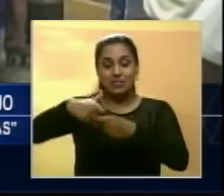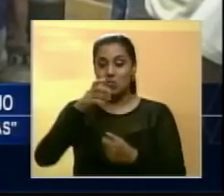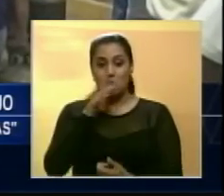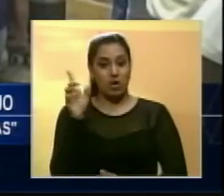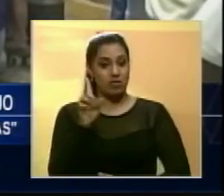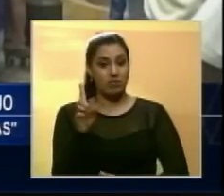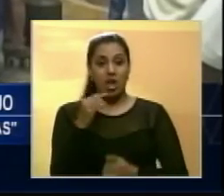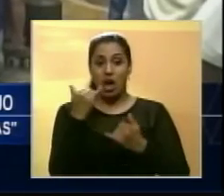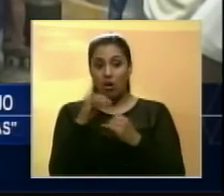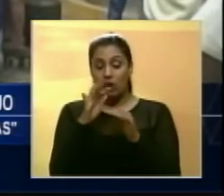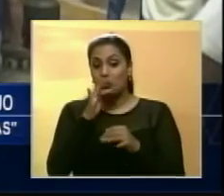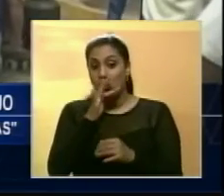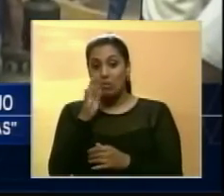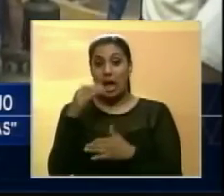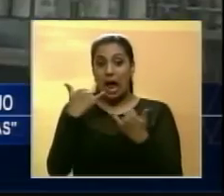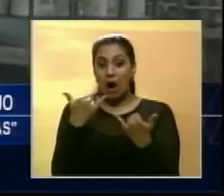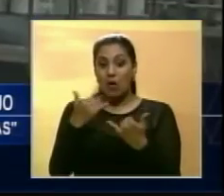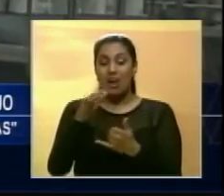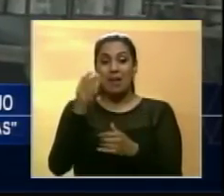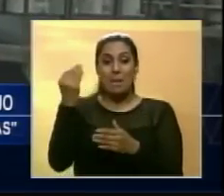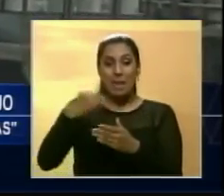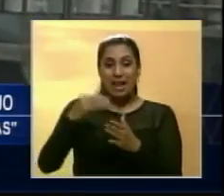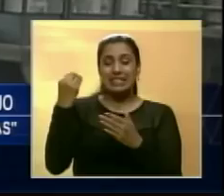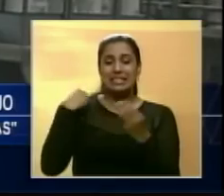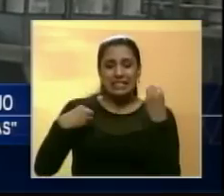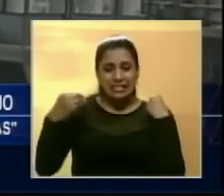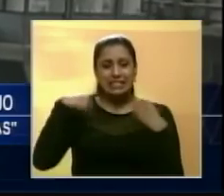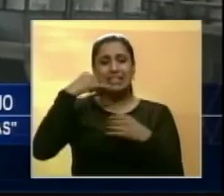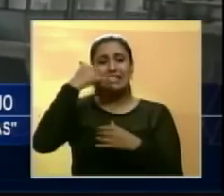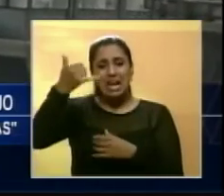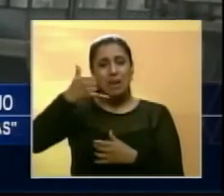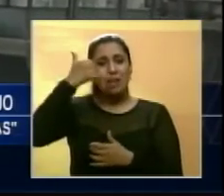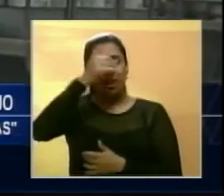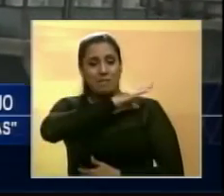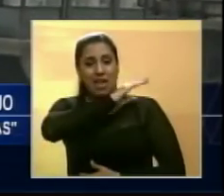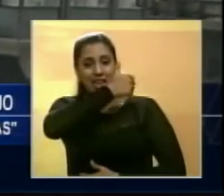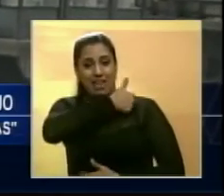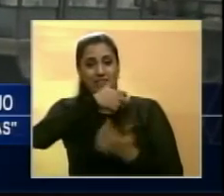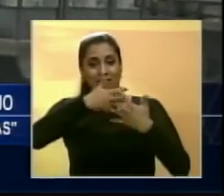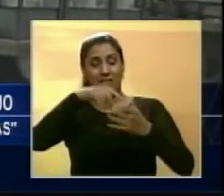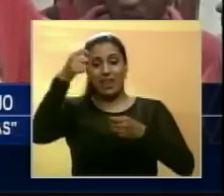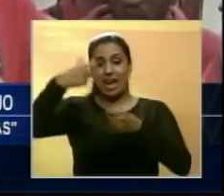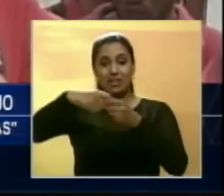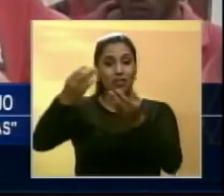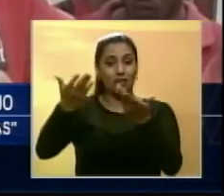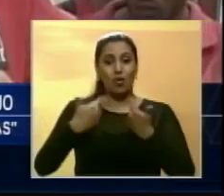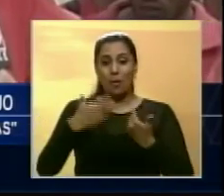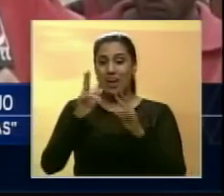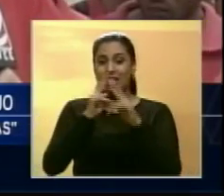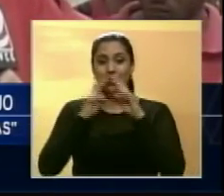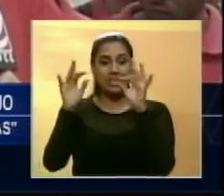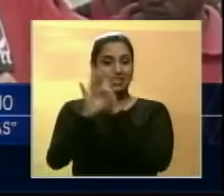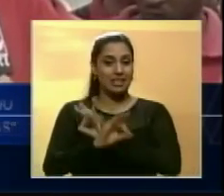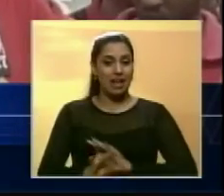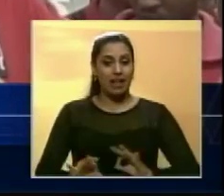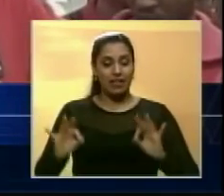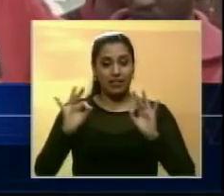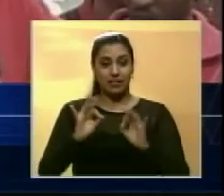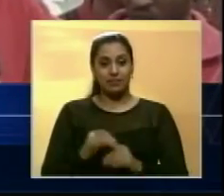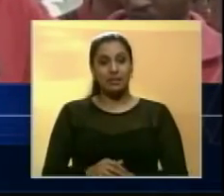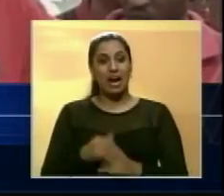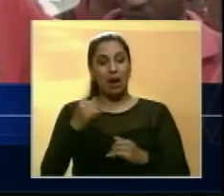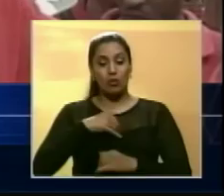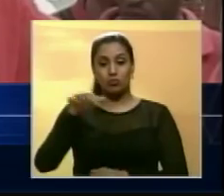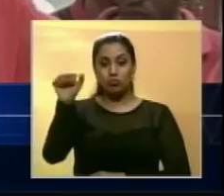doméstico. Dicen que hasta ahora, a pesar de las múltiples solicitudes a la gerencia de la planta, no han recibido respuesta. Las